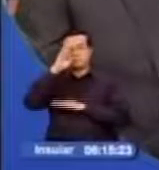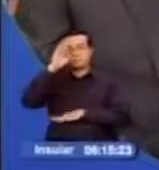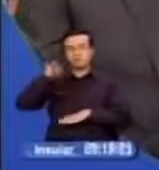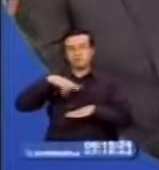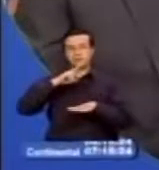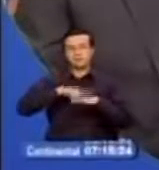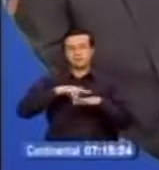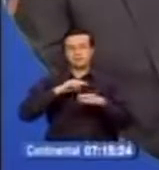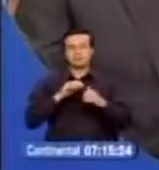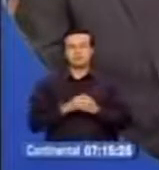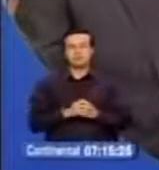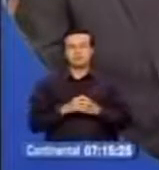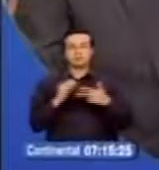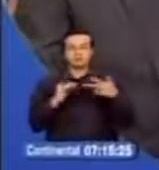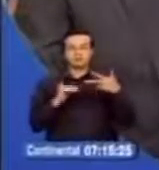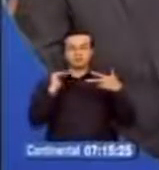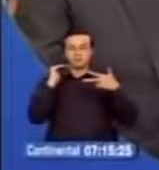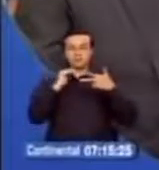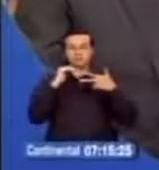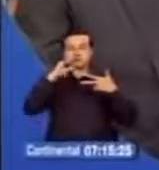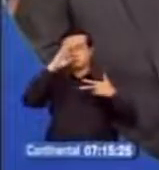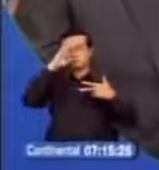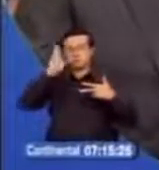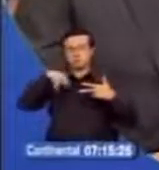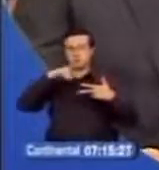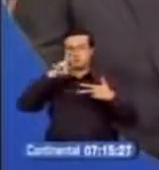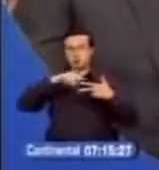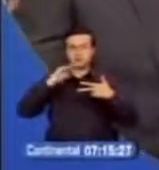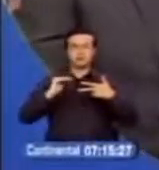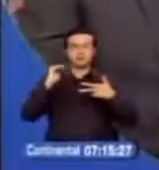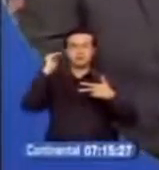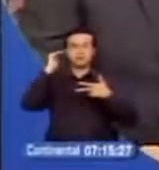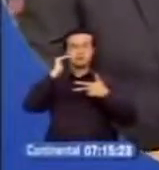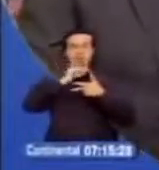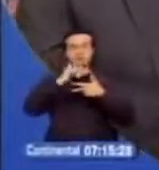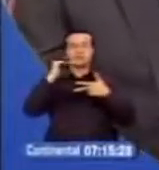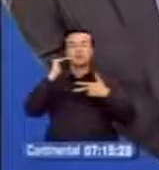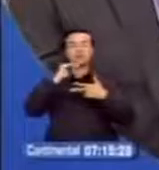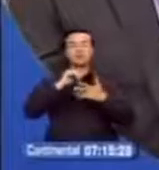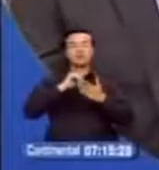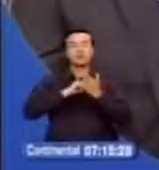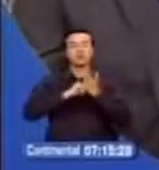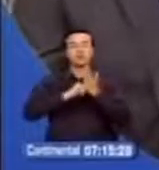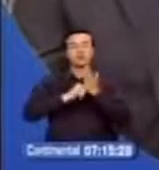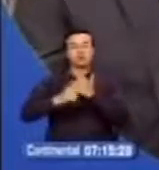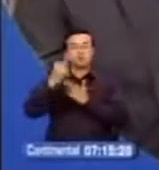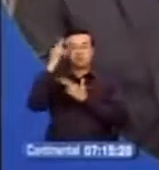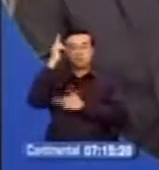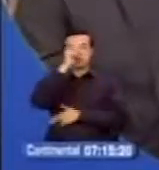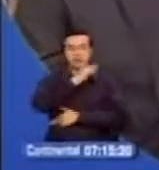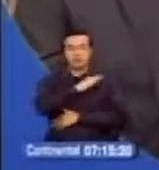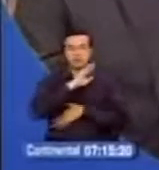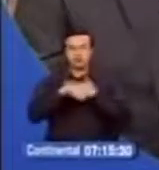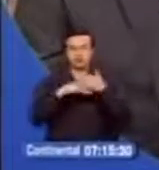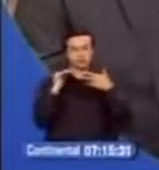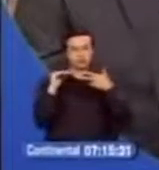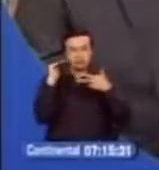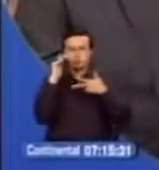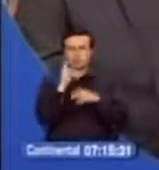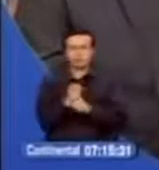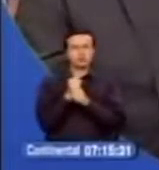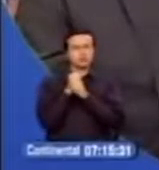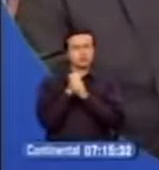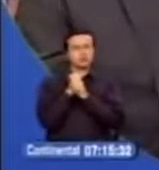Nacional. El nivel medio, que es la Policía Nacional, y el nivel superior, que son las Fuerzas Armadas. Un mismo sistema de